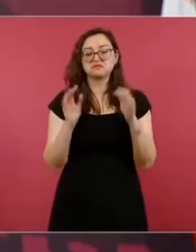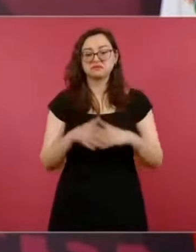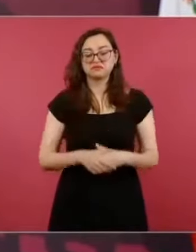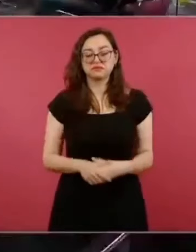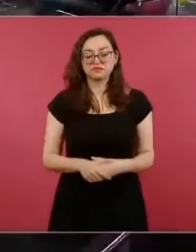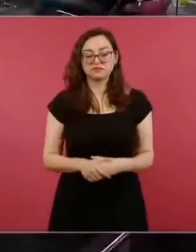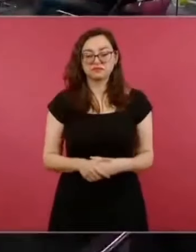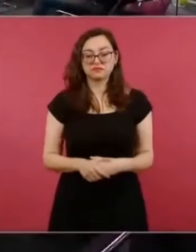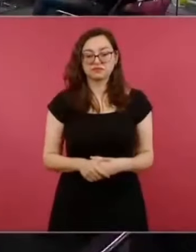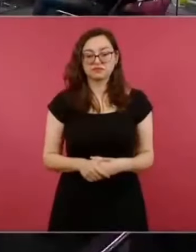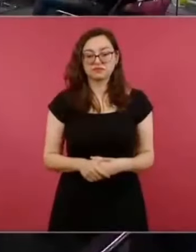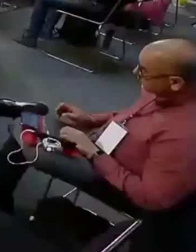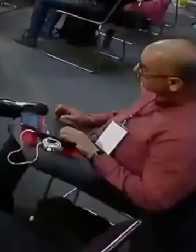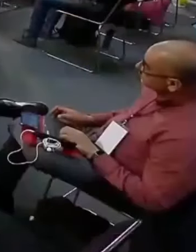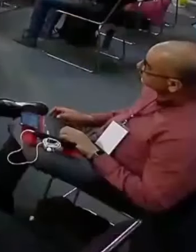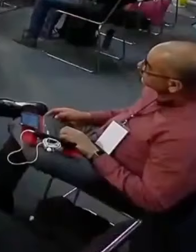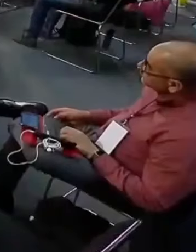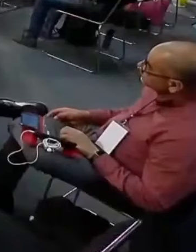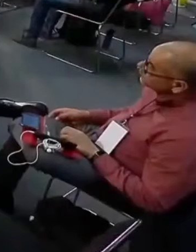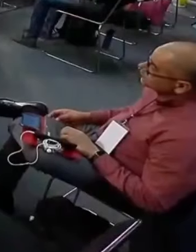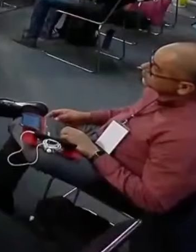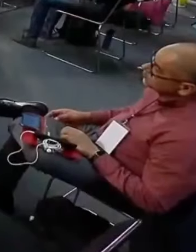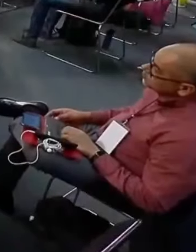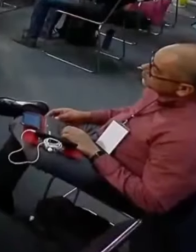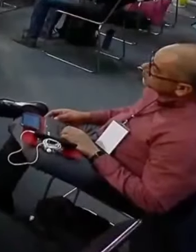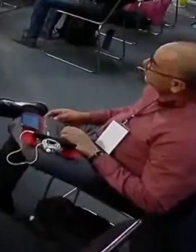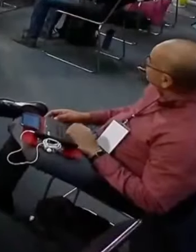Entonces, también eso es muy importante.